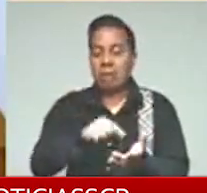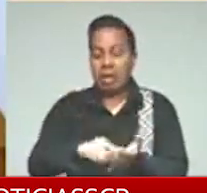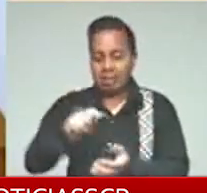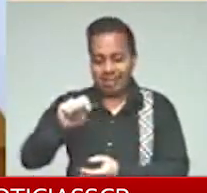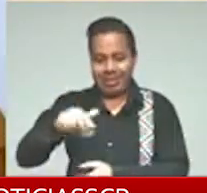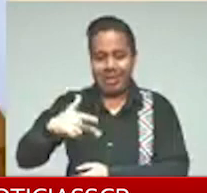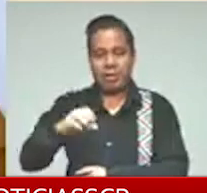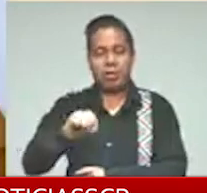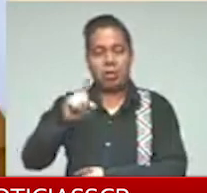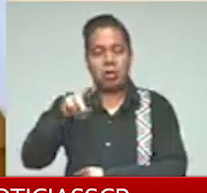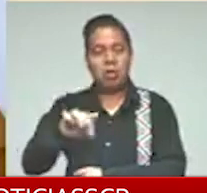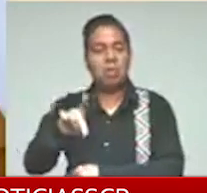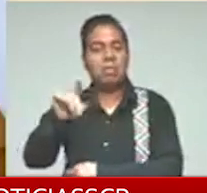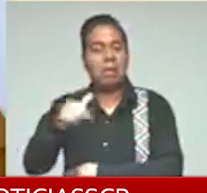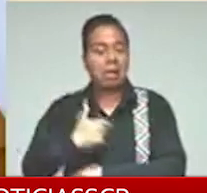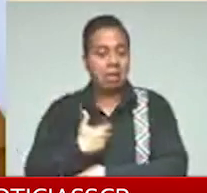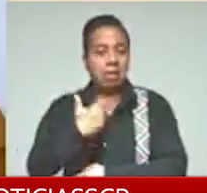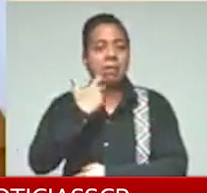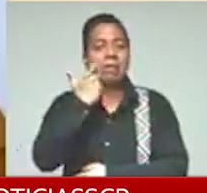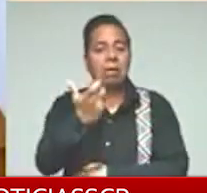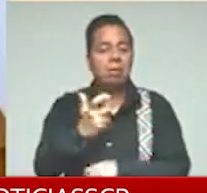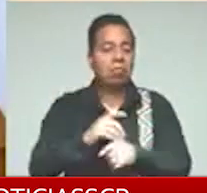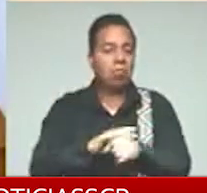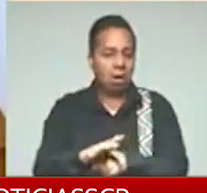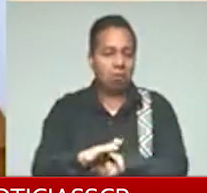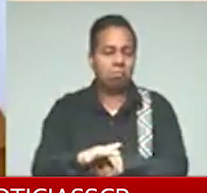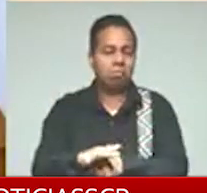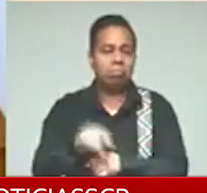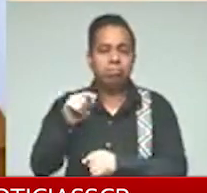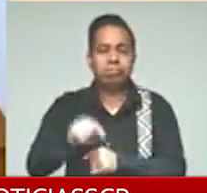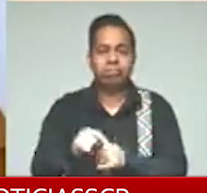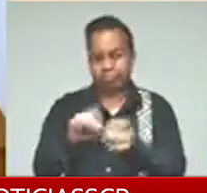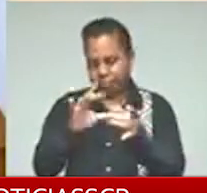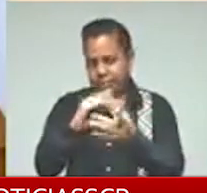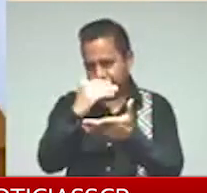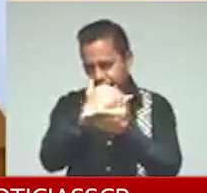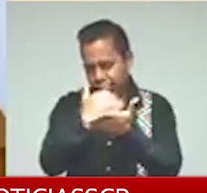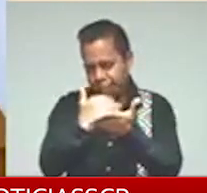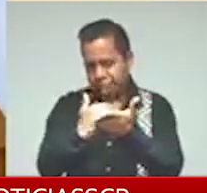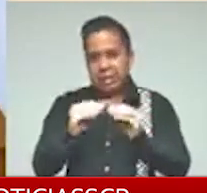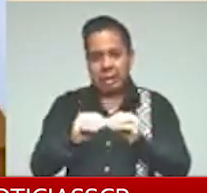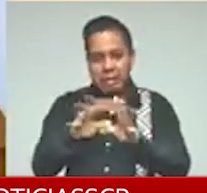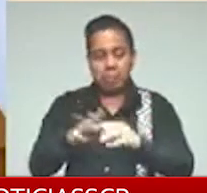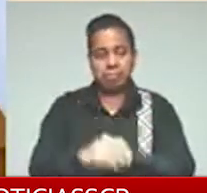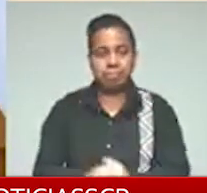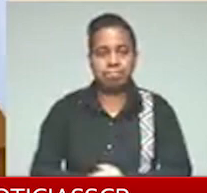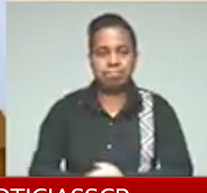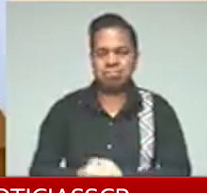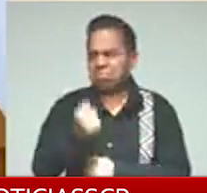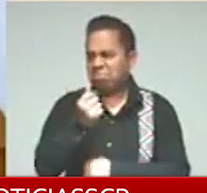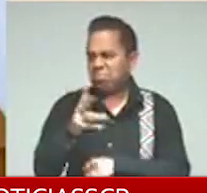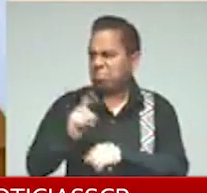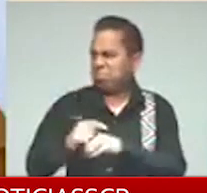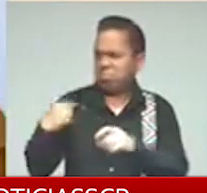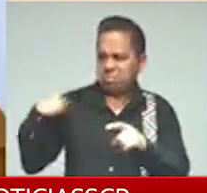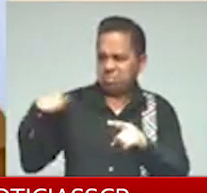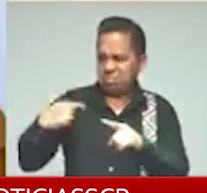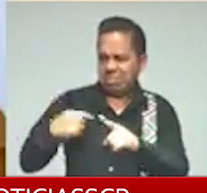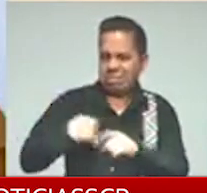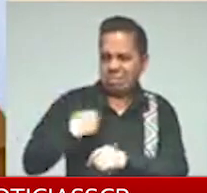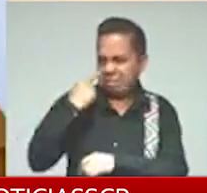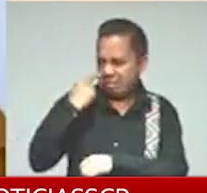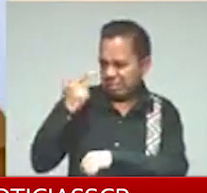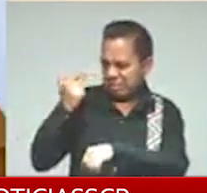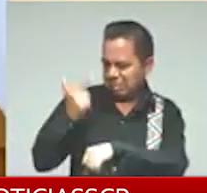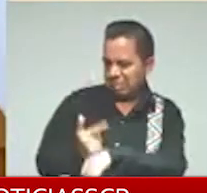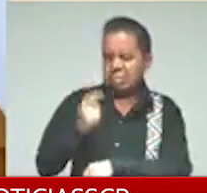Tangolunda. Quiero hacer las siguientes puntualizaciones. En los últimos días hemos